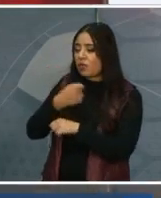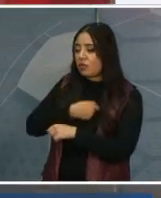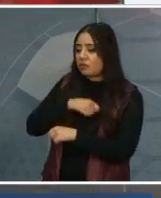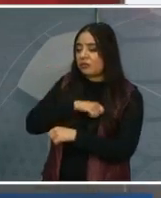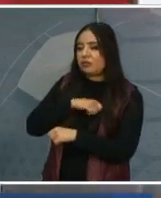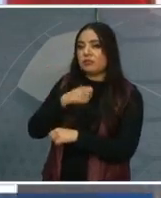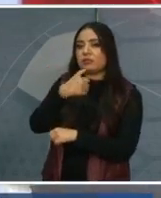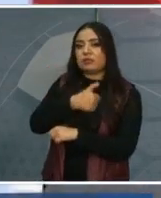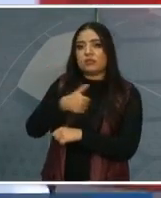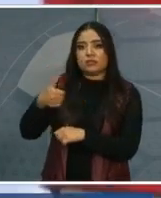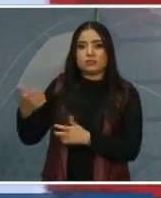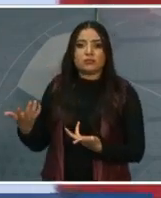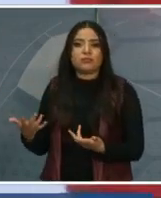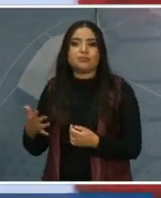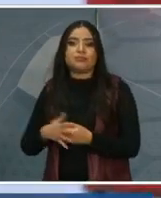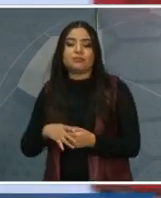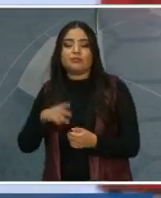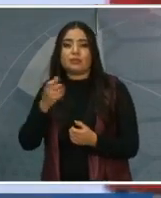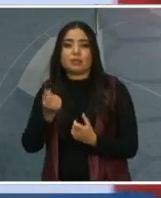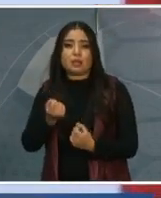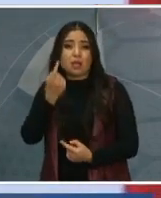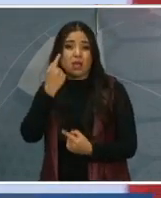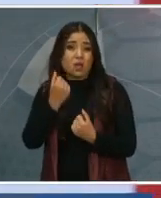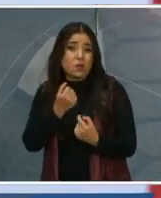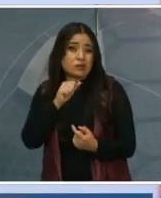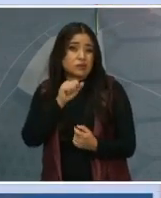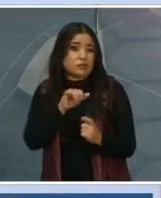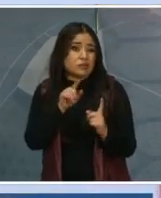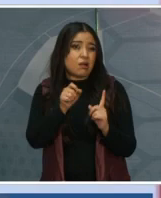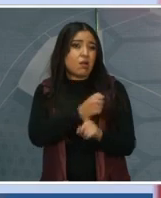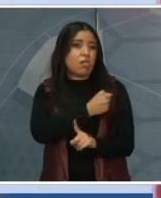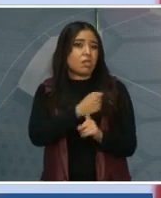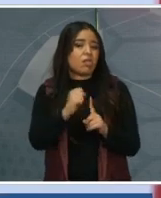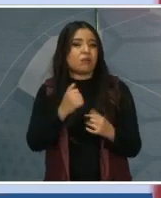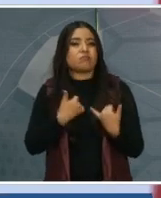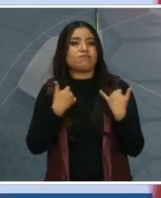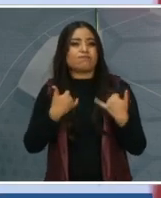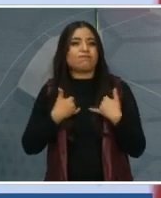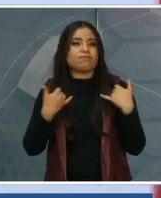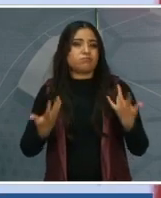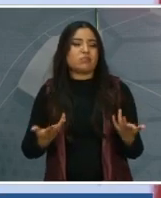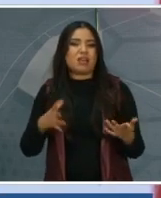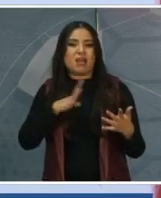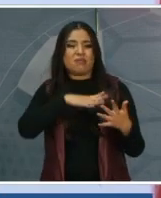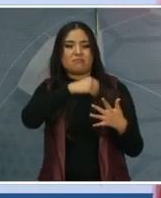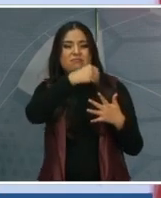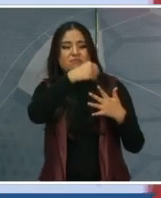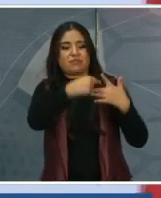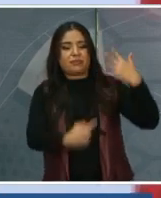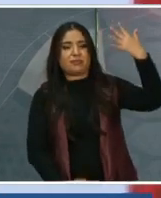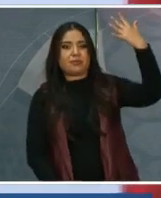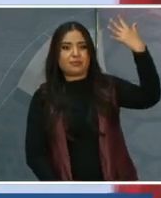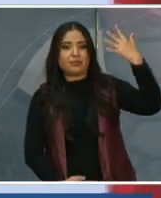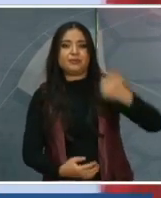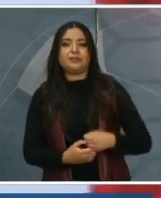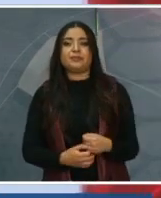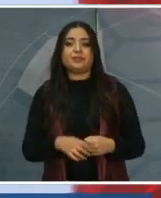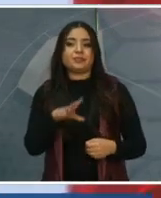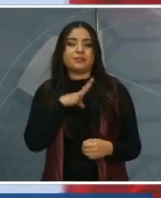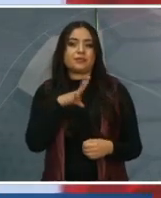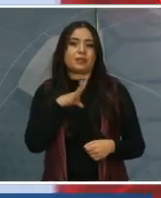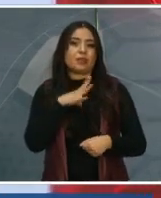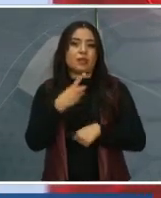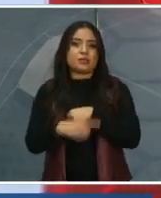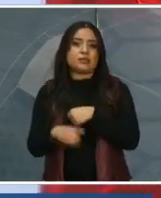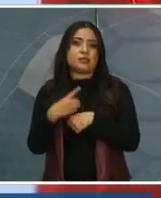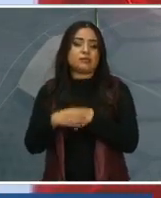conocer también que muchos de ellos golpean a los jóvenes y un sinfín de cosas que les causan más daño que el bien, que